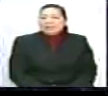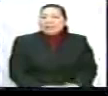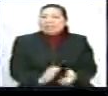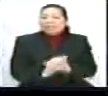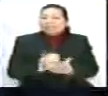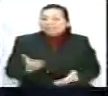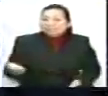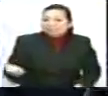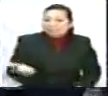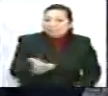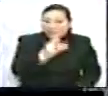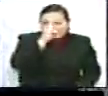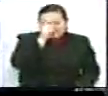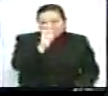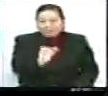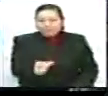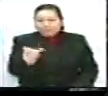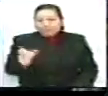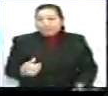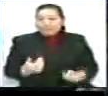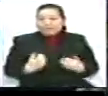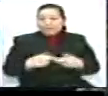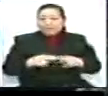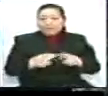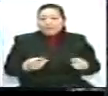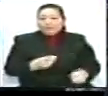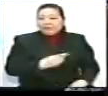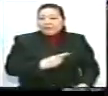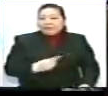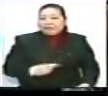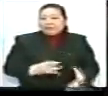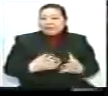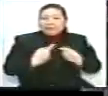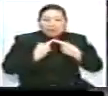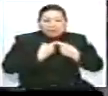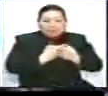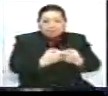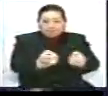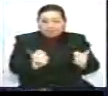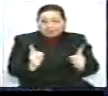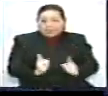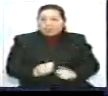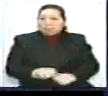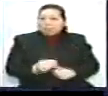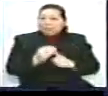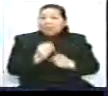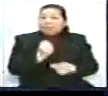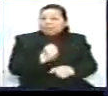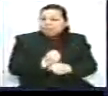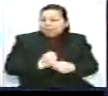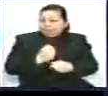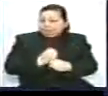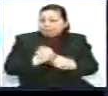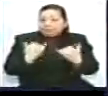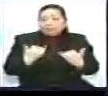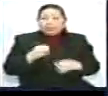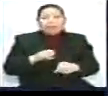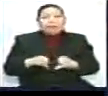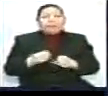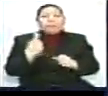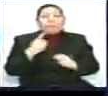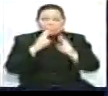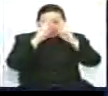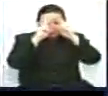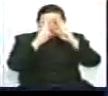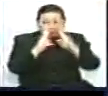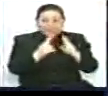Estimados compatriotas, desde la mesa directiva queremos informar las principales acciones que estamos llevando a cabo para